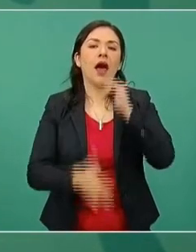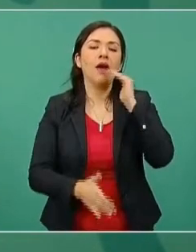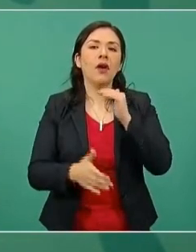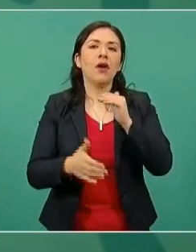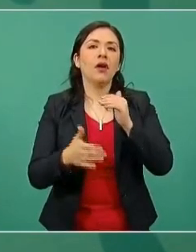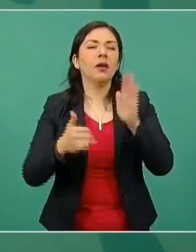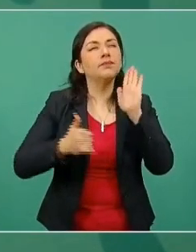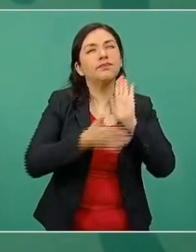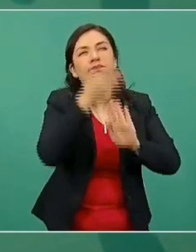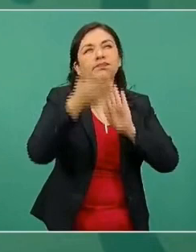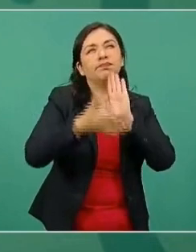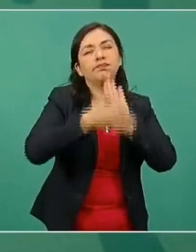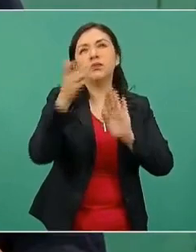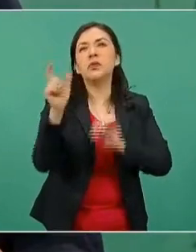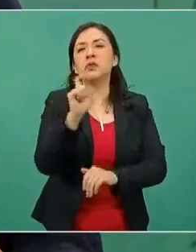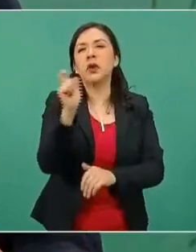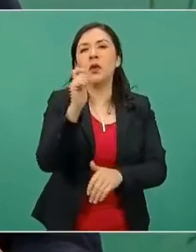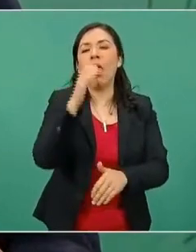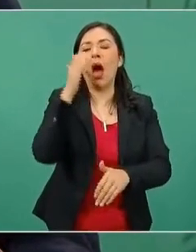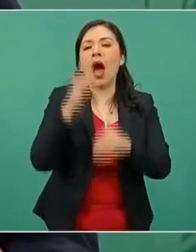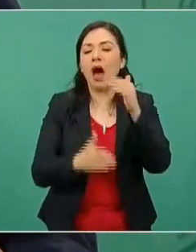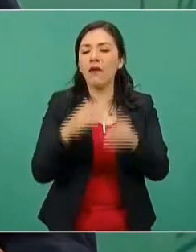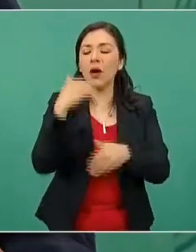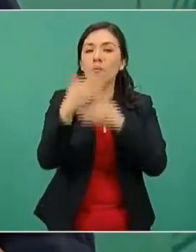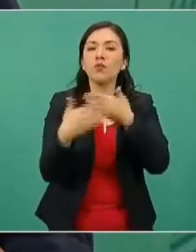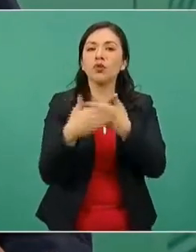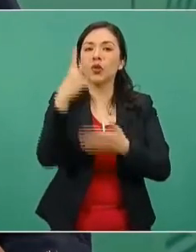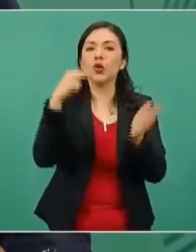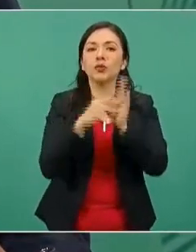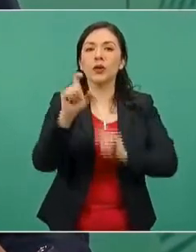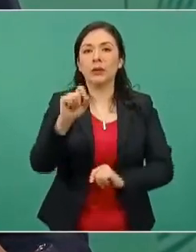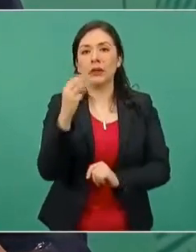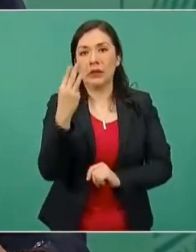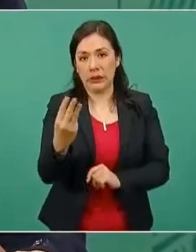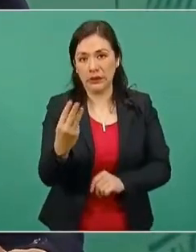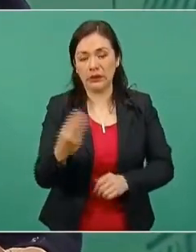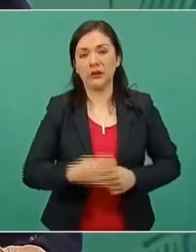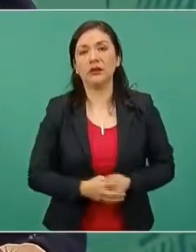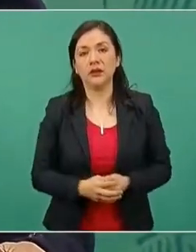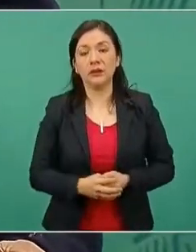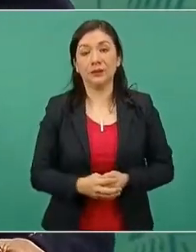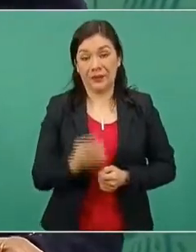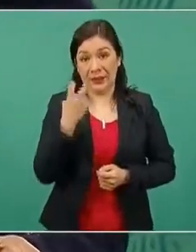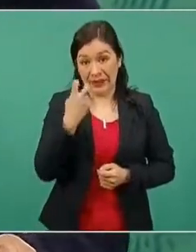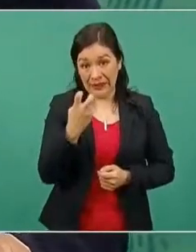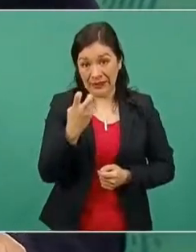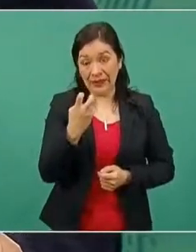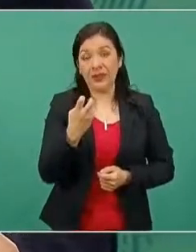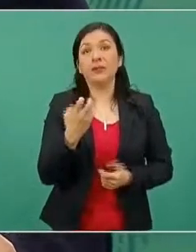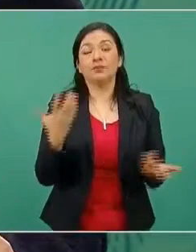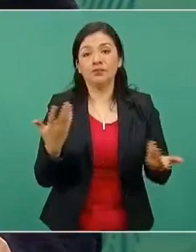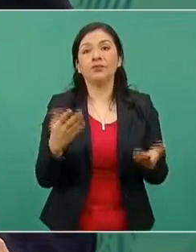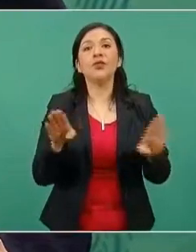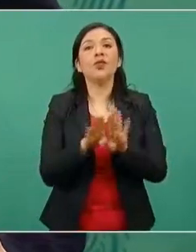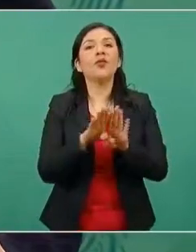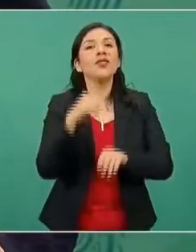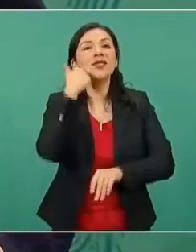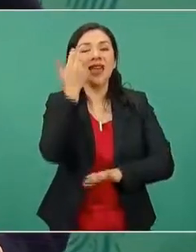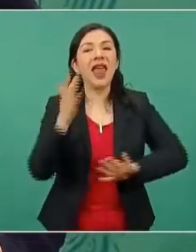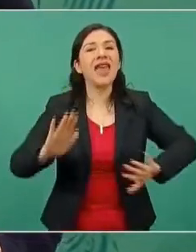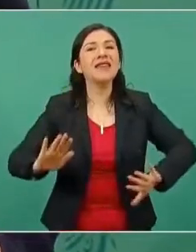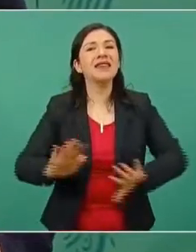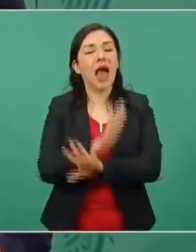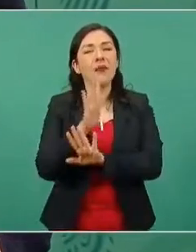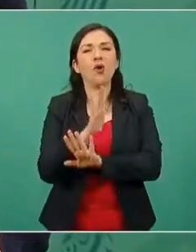concluirla a finales del 23. Entonces, la suma es la modernización de las